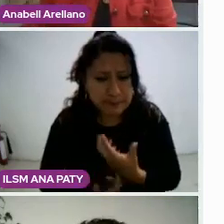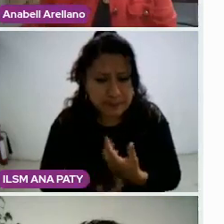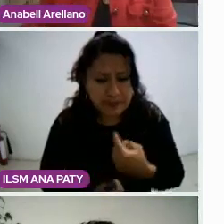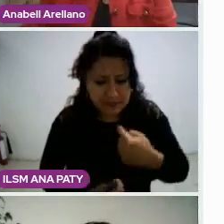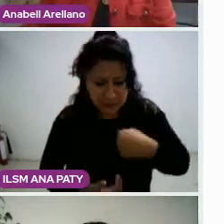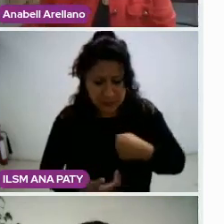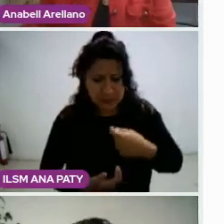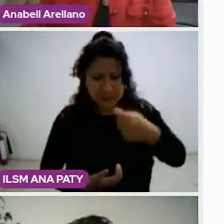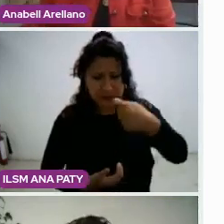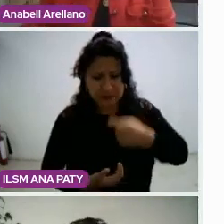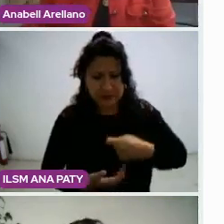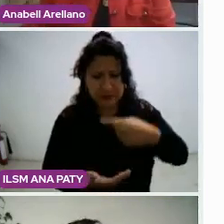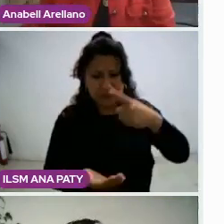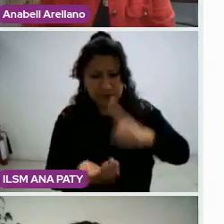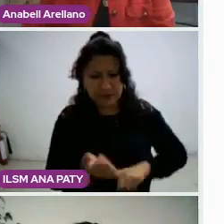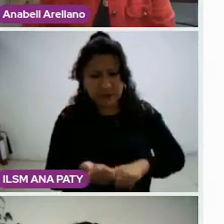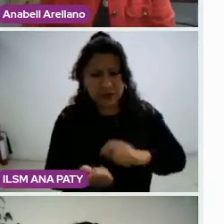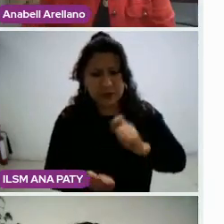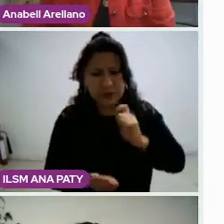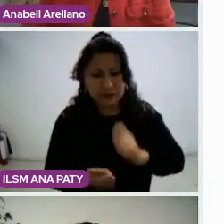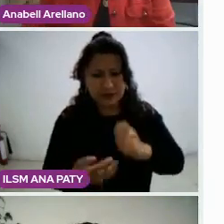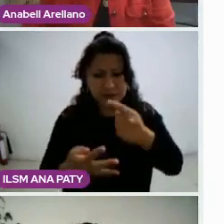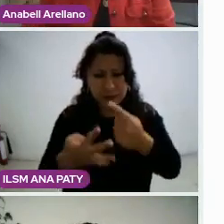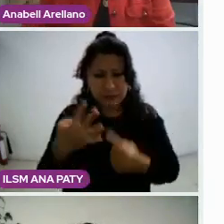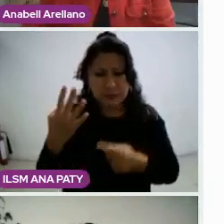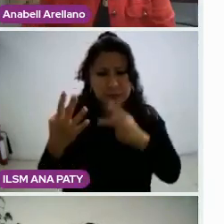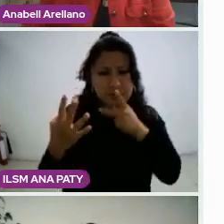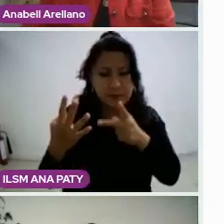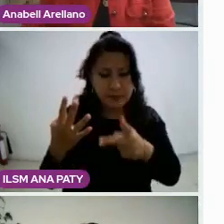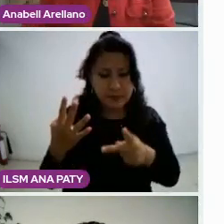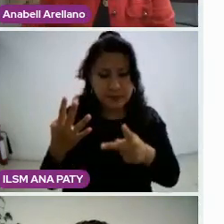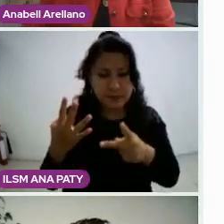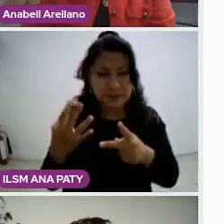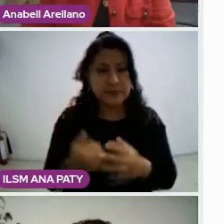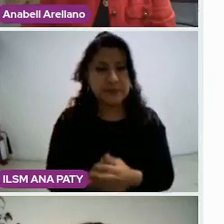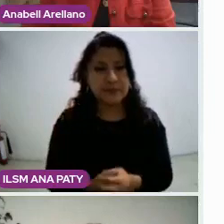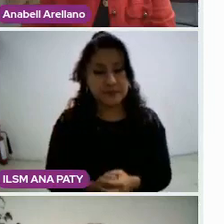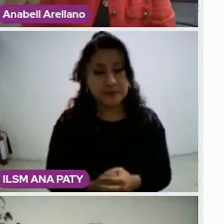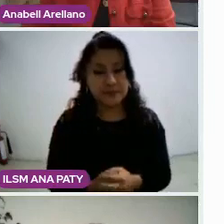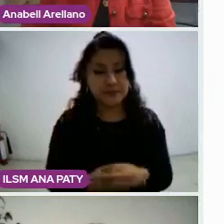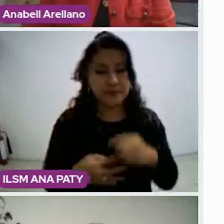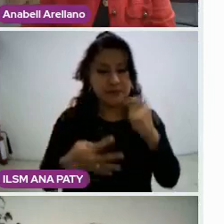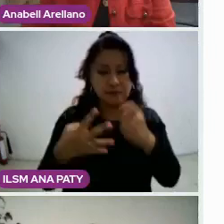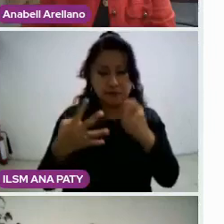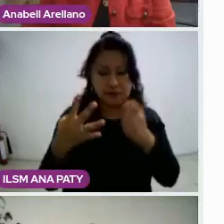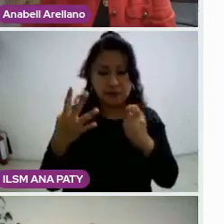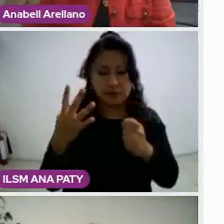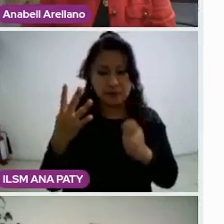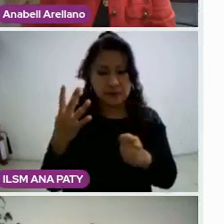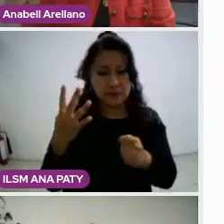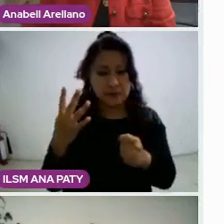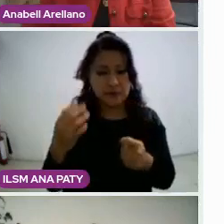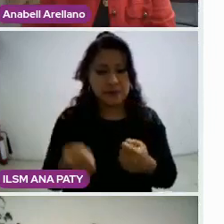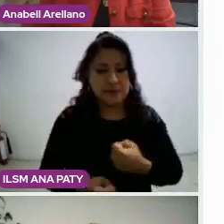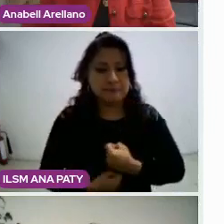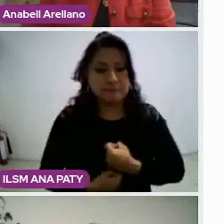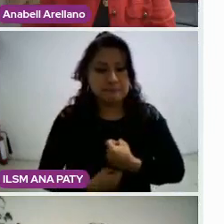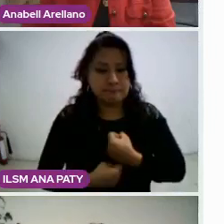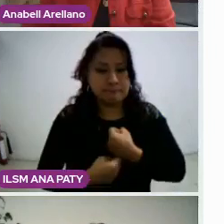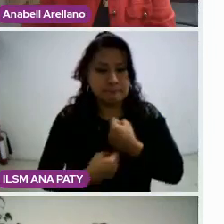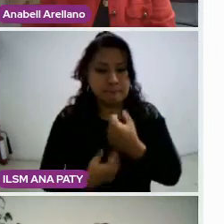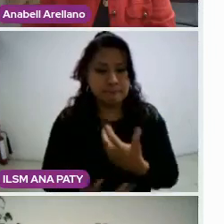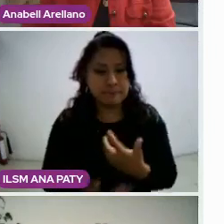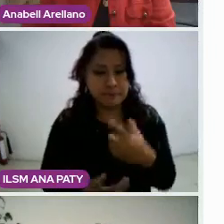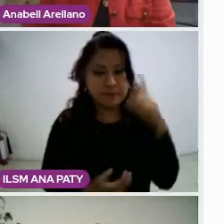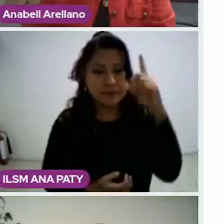palabras muy extrañas por ahí. La parte que nos cuesta trabajo expresarla de forma